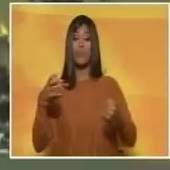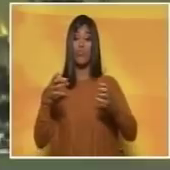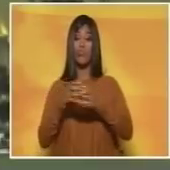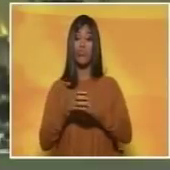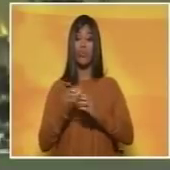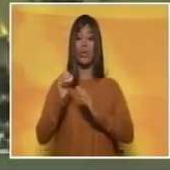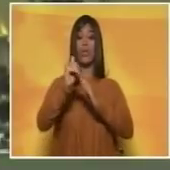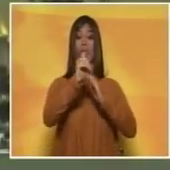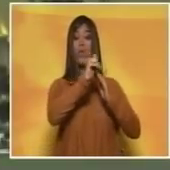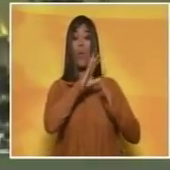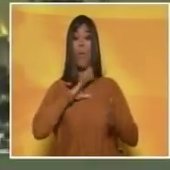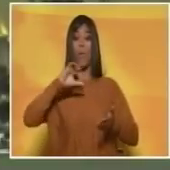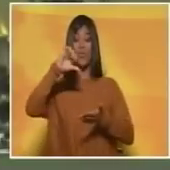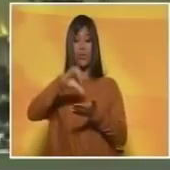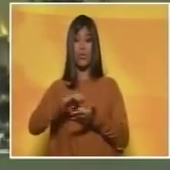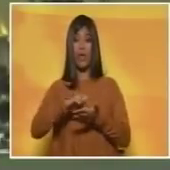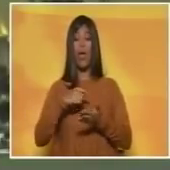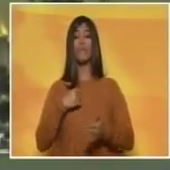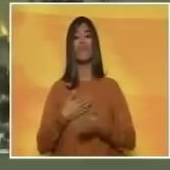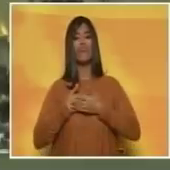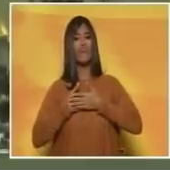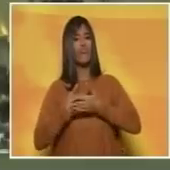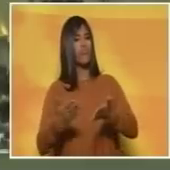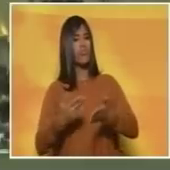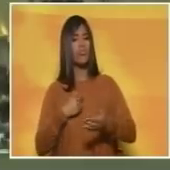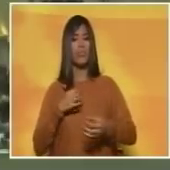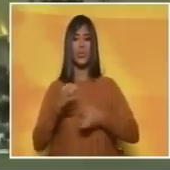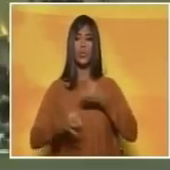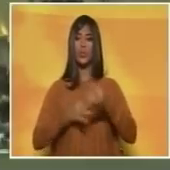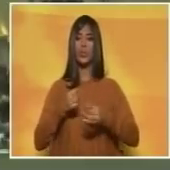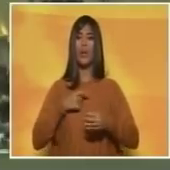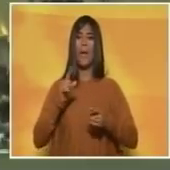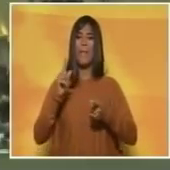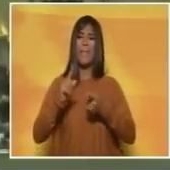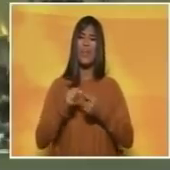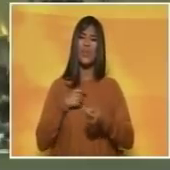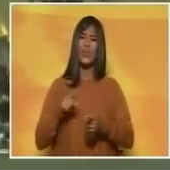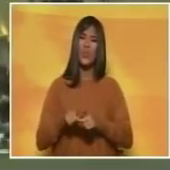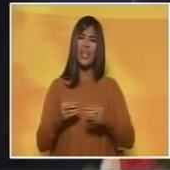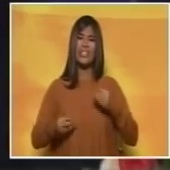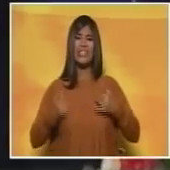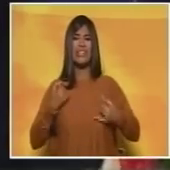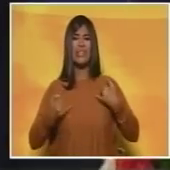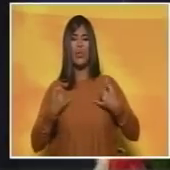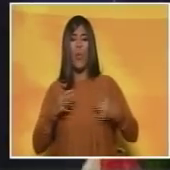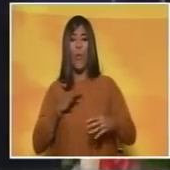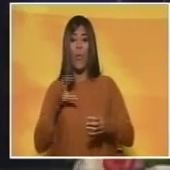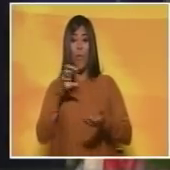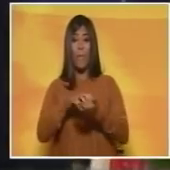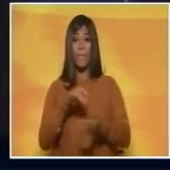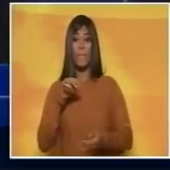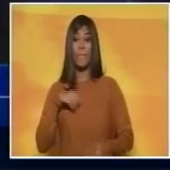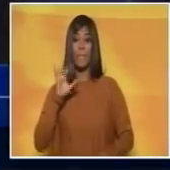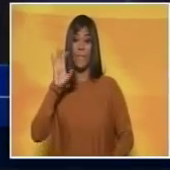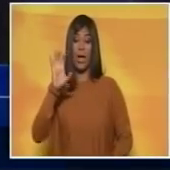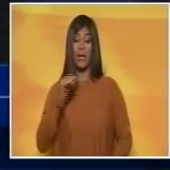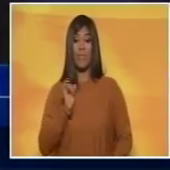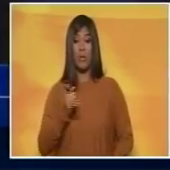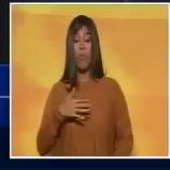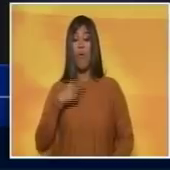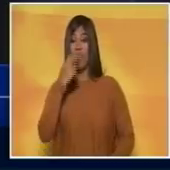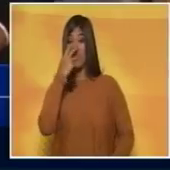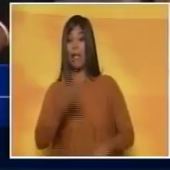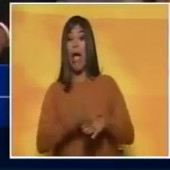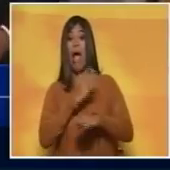altas autoridades iraníes y aportar sus buenos oficios para reducir las tensiones en la región. La posibilidad de esta visita ya había